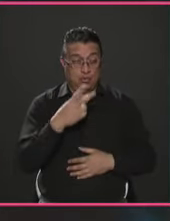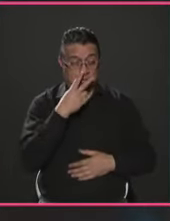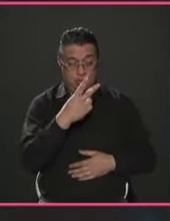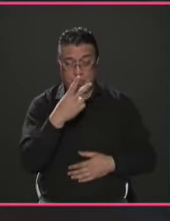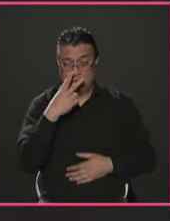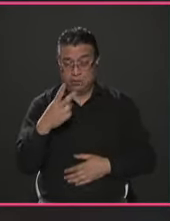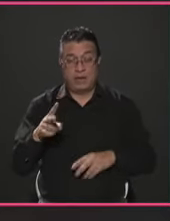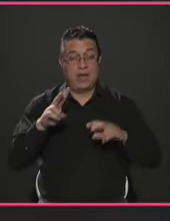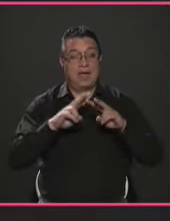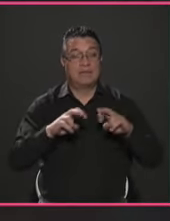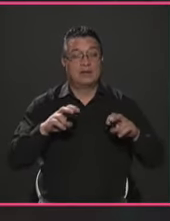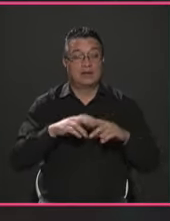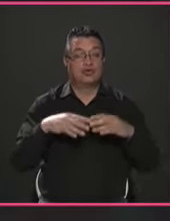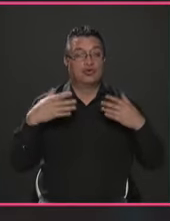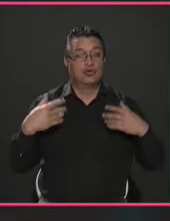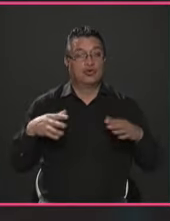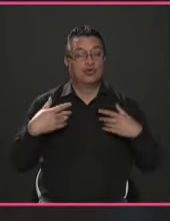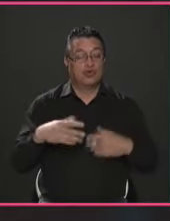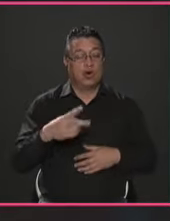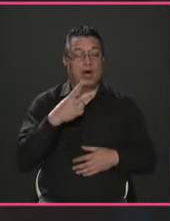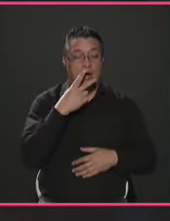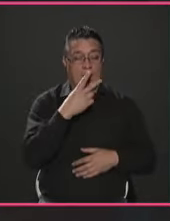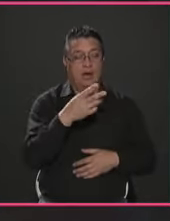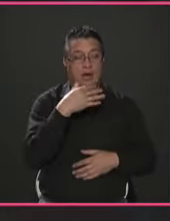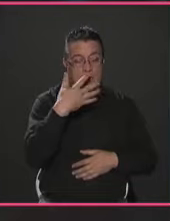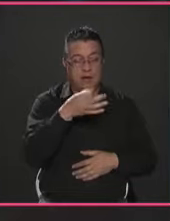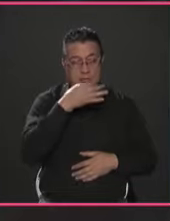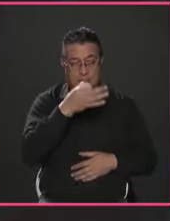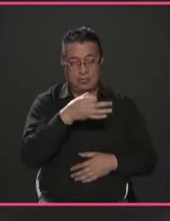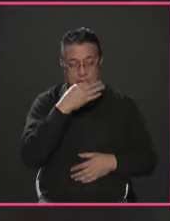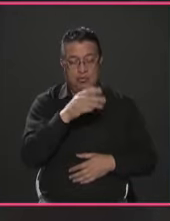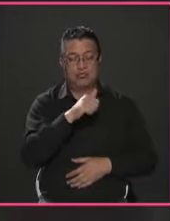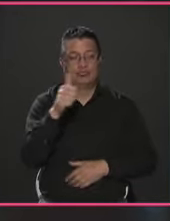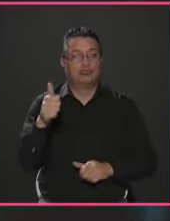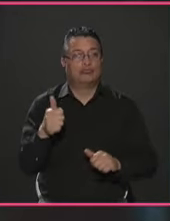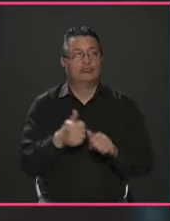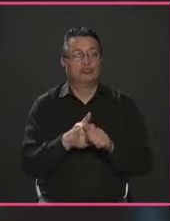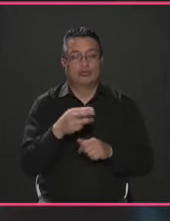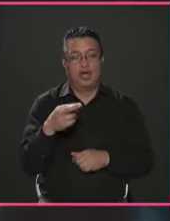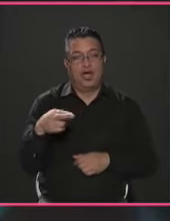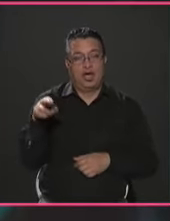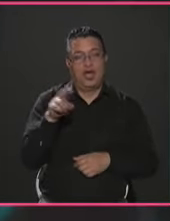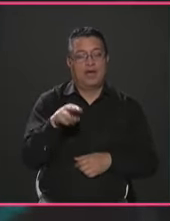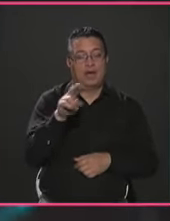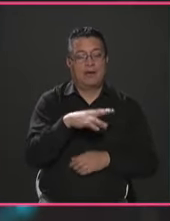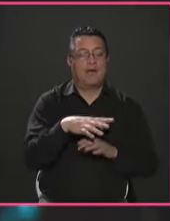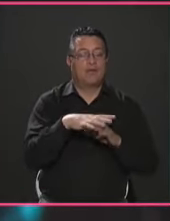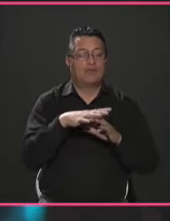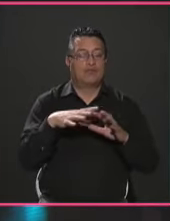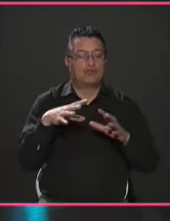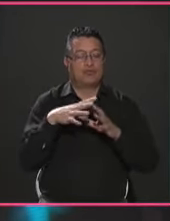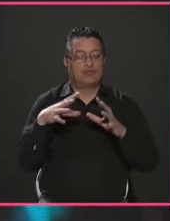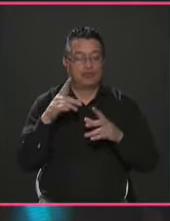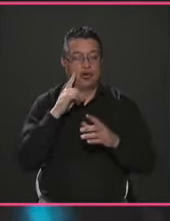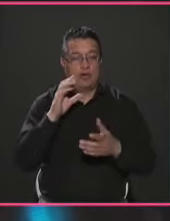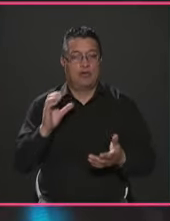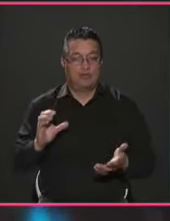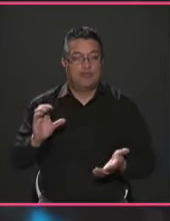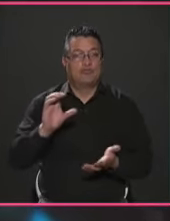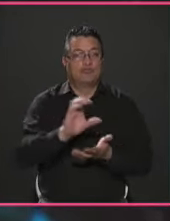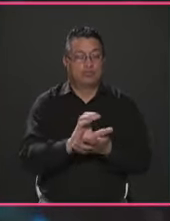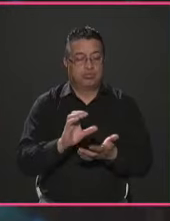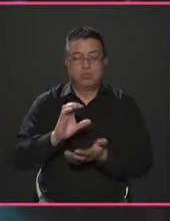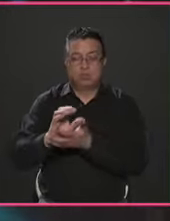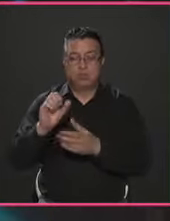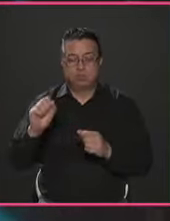las investigaciones de esta envergadura que nos han venido a presentar y que nos refuerzan una y otra vez la infinita cantidad de recursos que es capaz